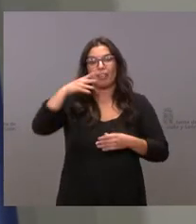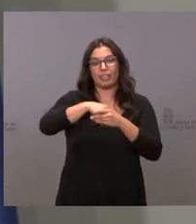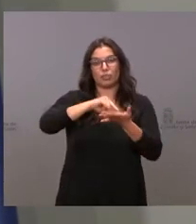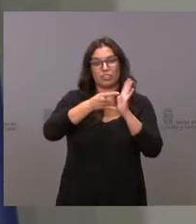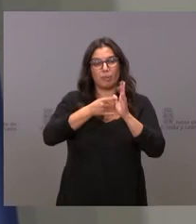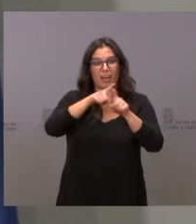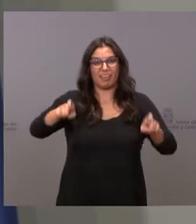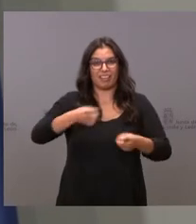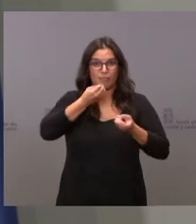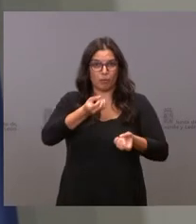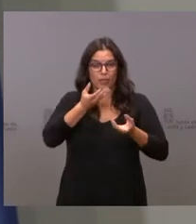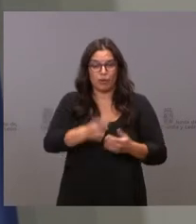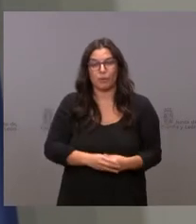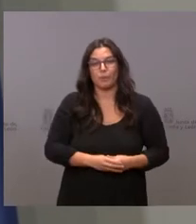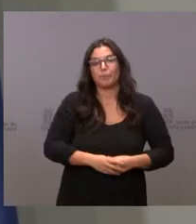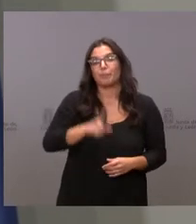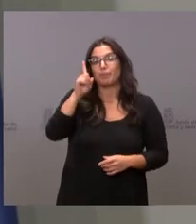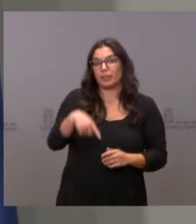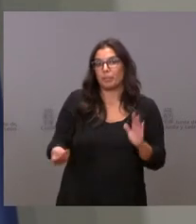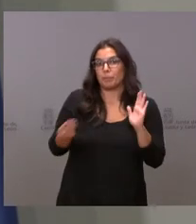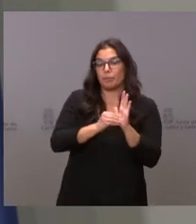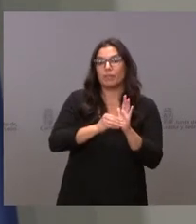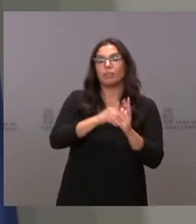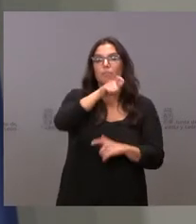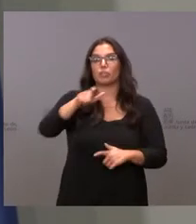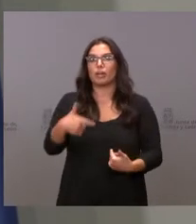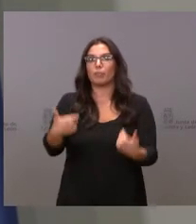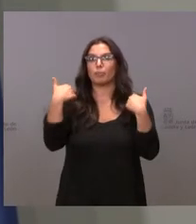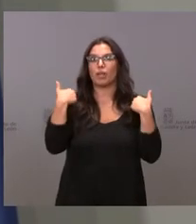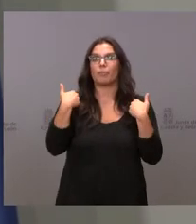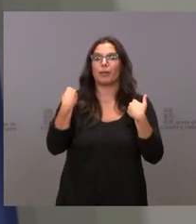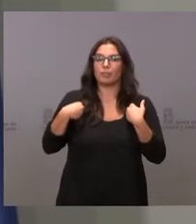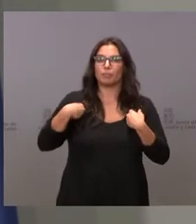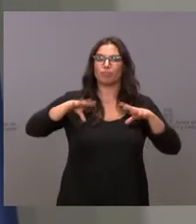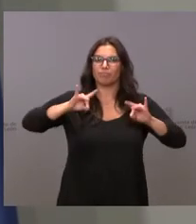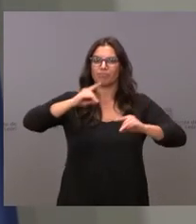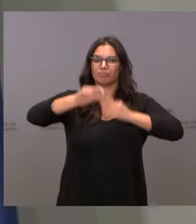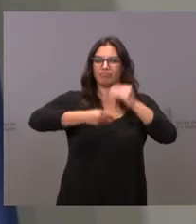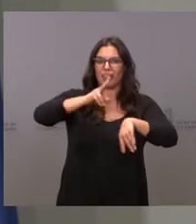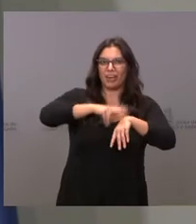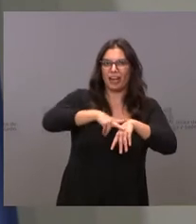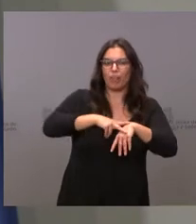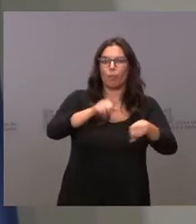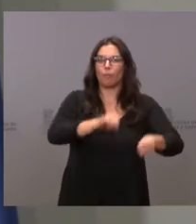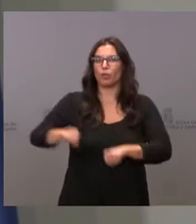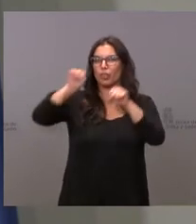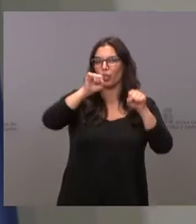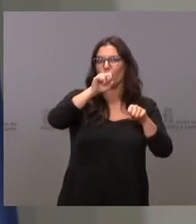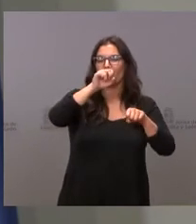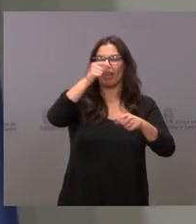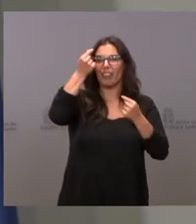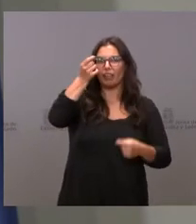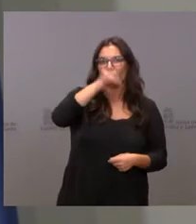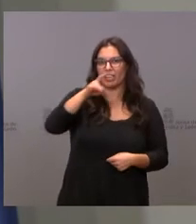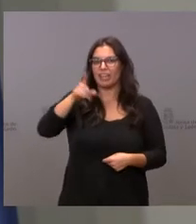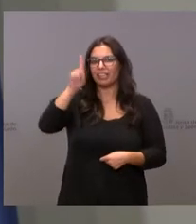información y se determinan los responsables del tratamiento, los delegados de protección de datos, la manera específica de